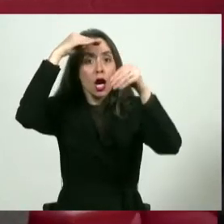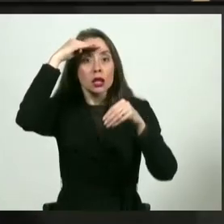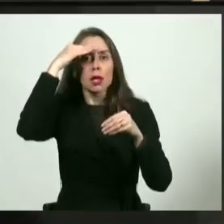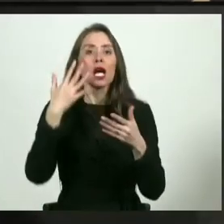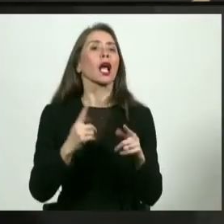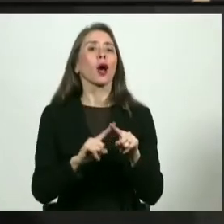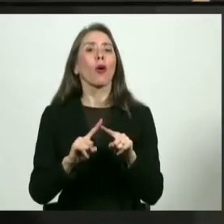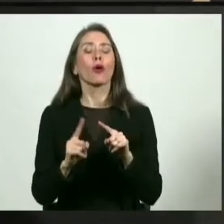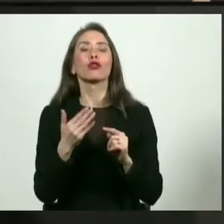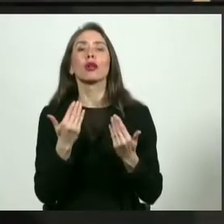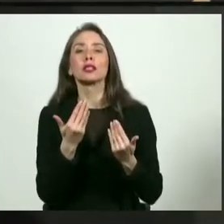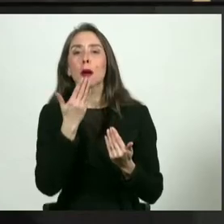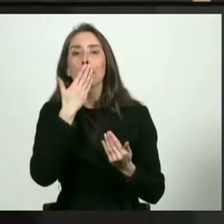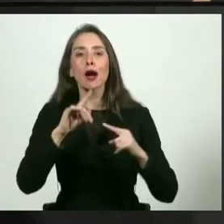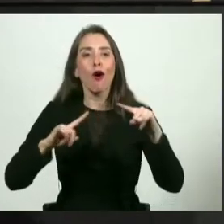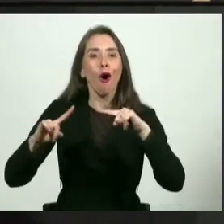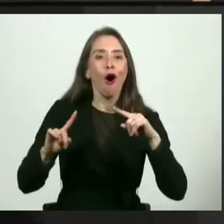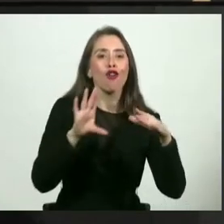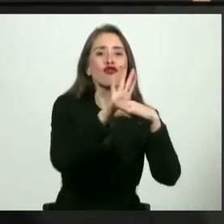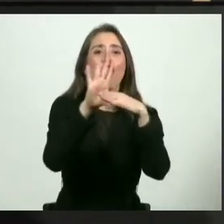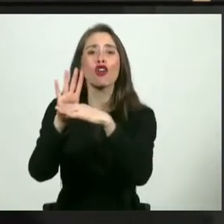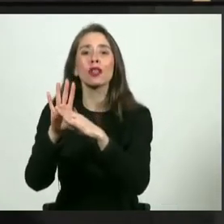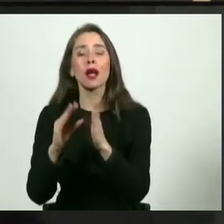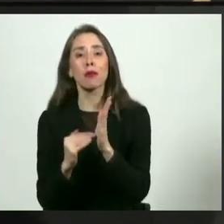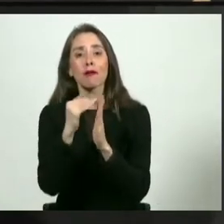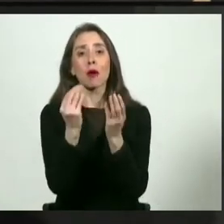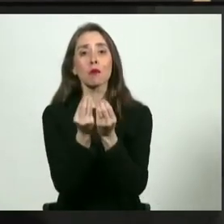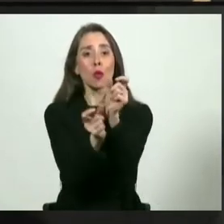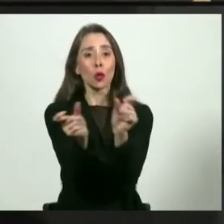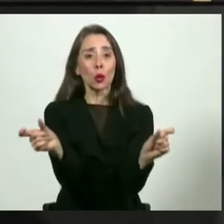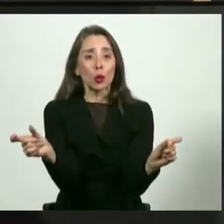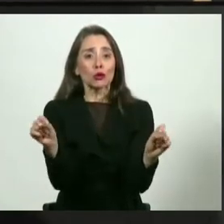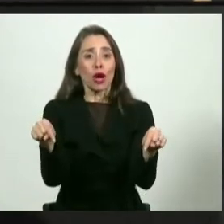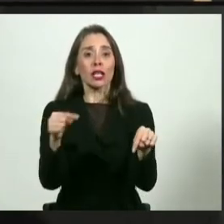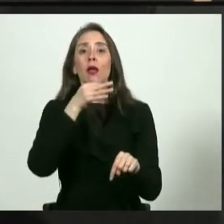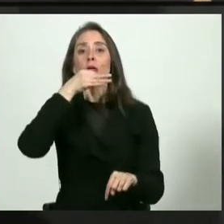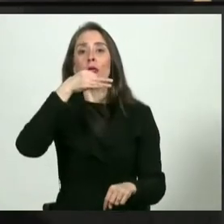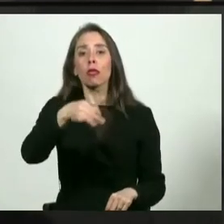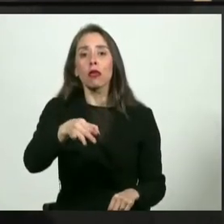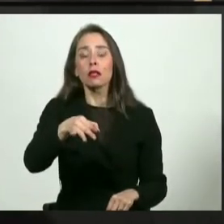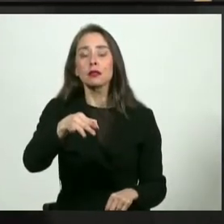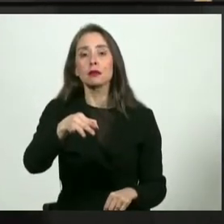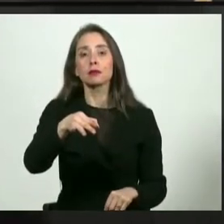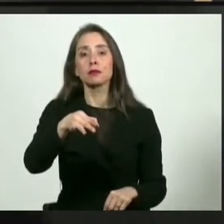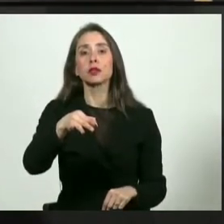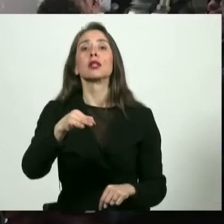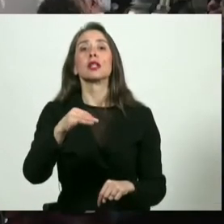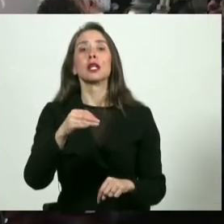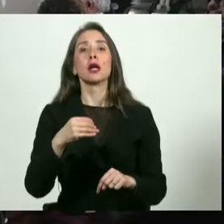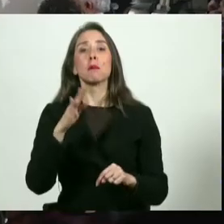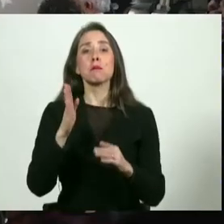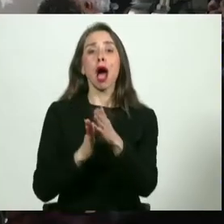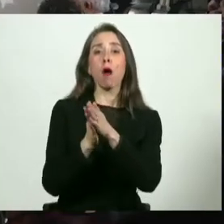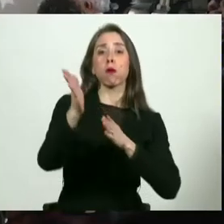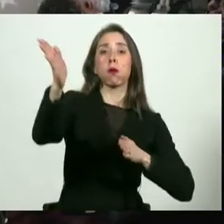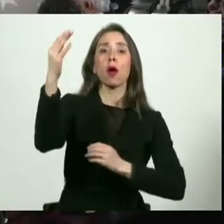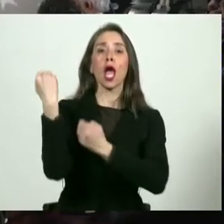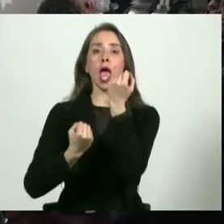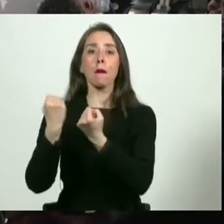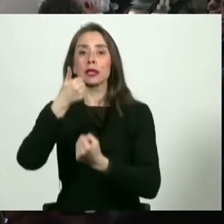se necesita una mejor coordinación para avanzar? Porque muchos han hecho alusión al hecho de que ha avanzado más el sector privado,